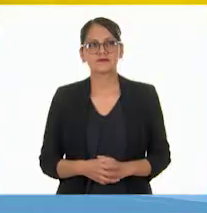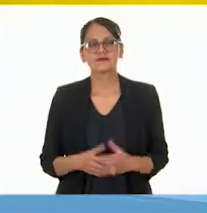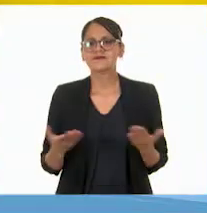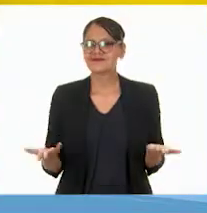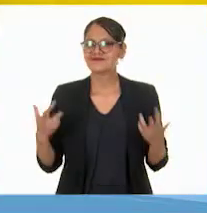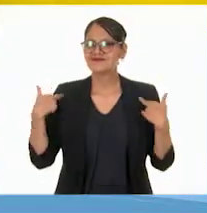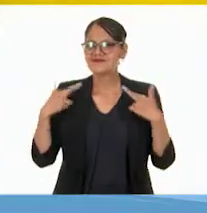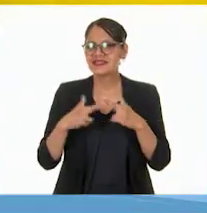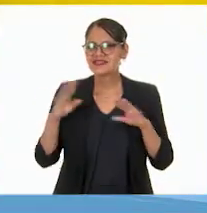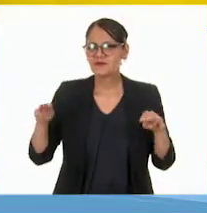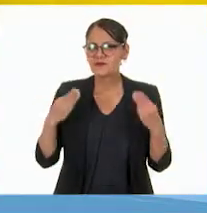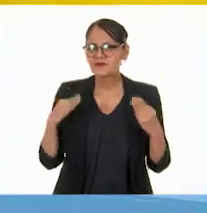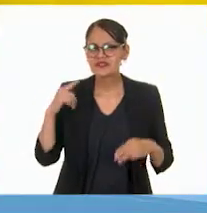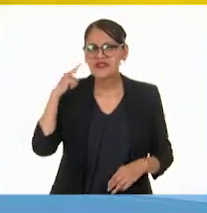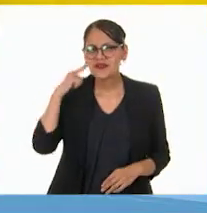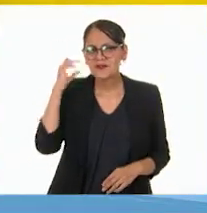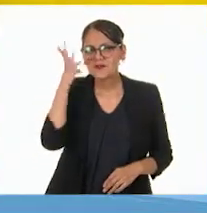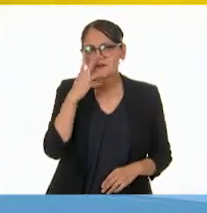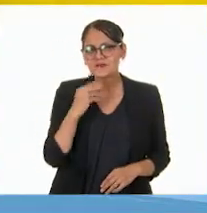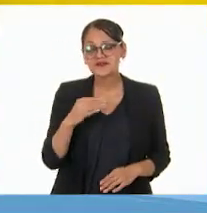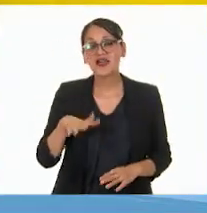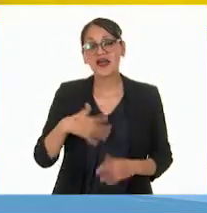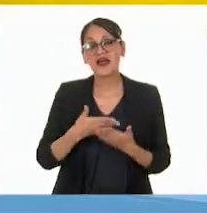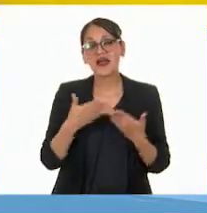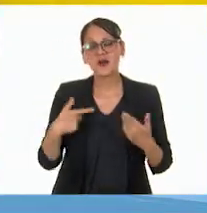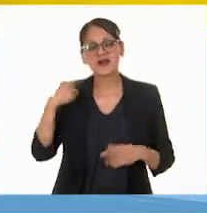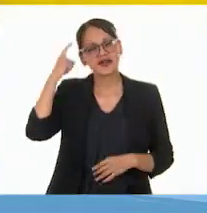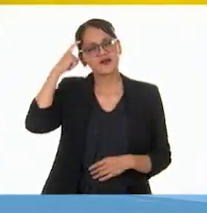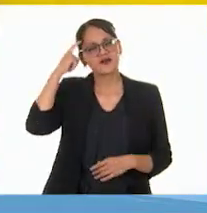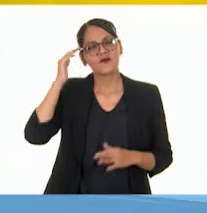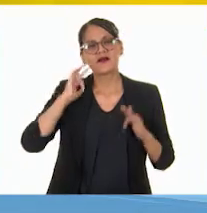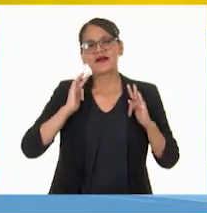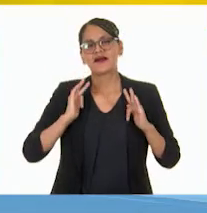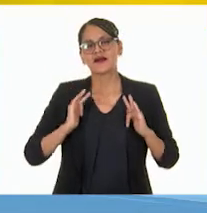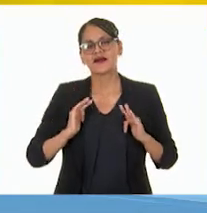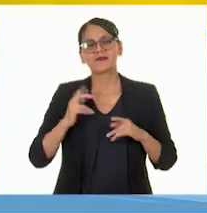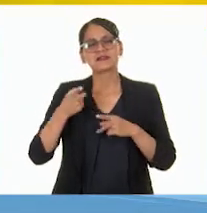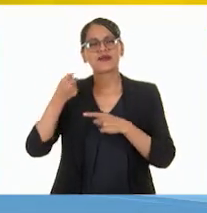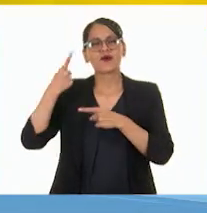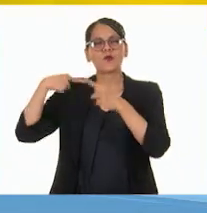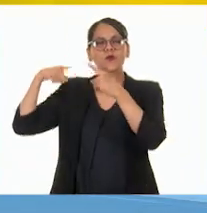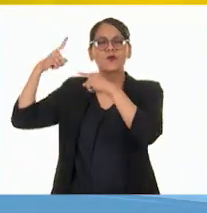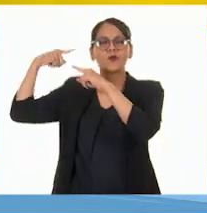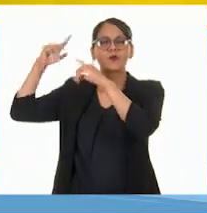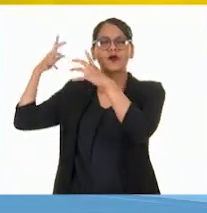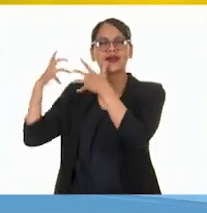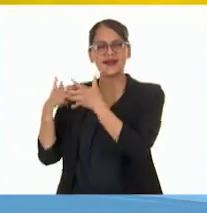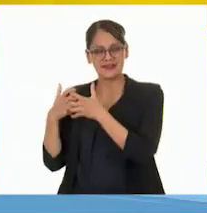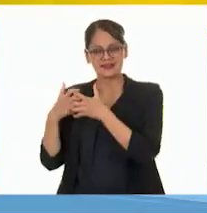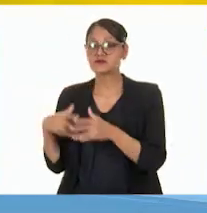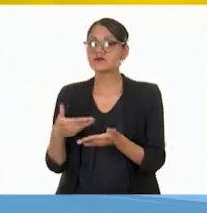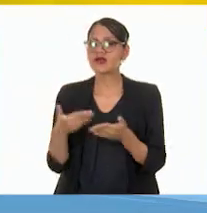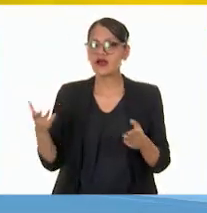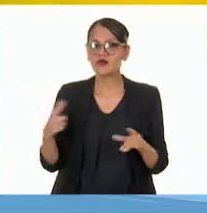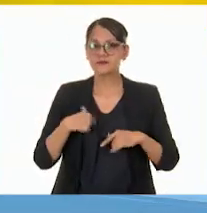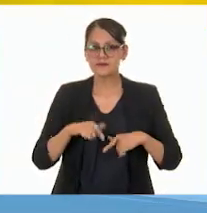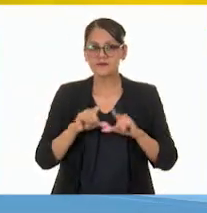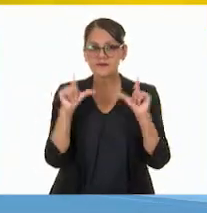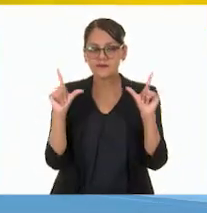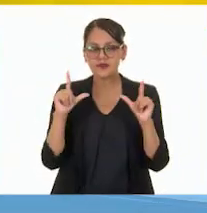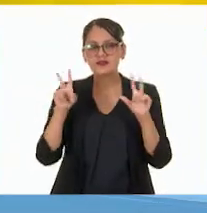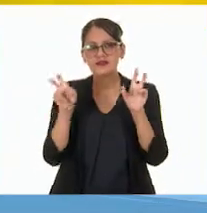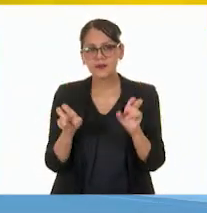¡Qué bonita música! Ahora sí mi cabeza se siente en otra época. Creo que ya estoy lista para hablar sobre la